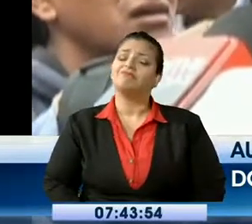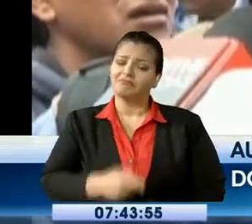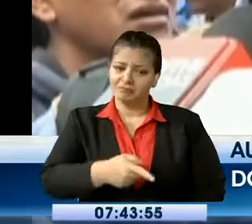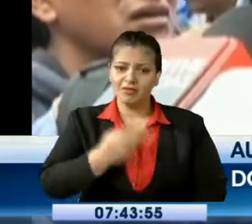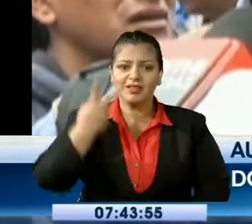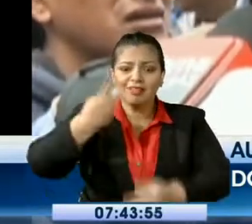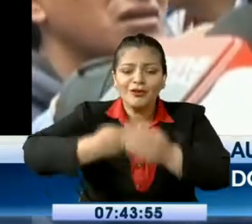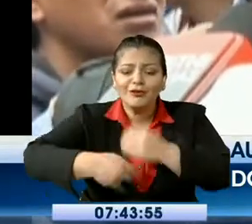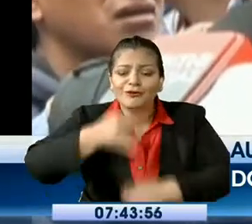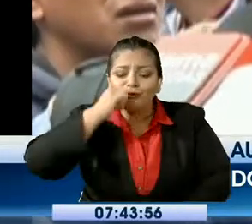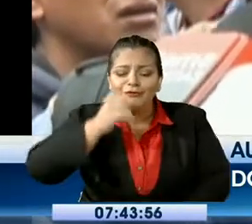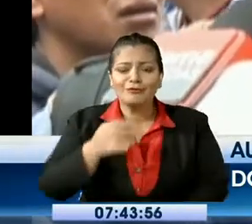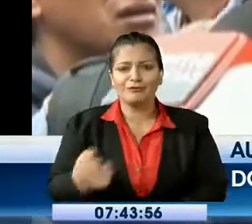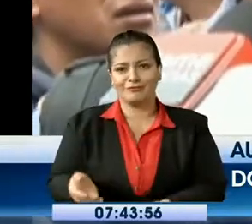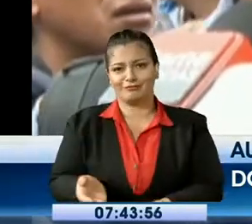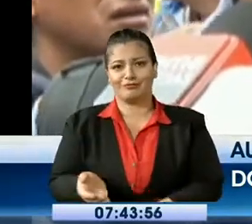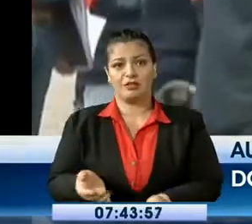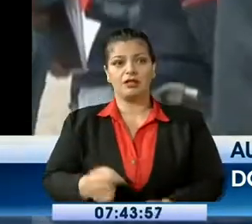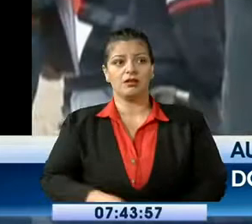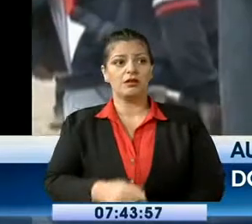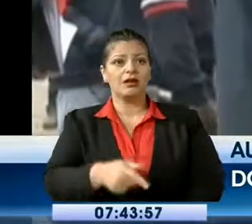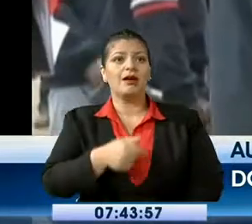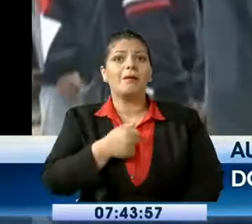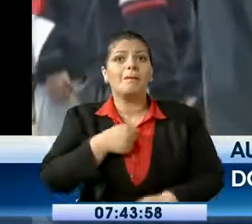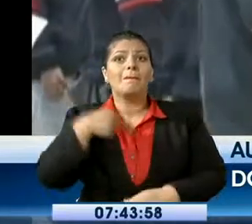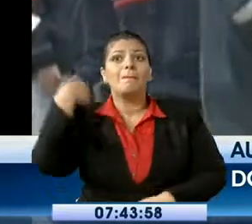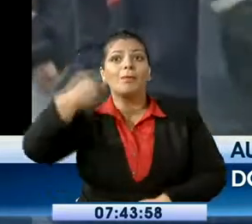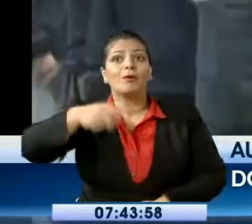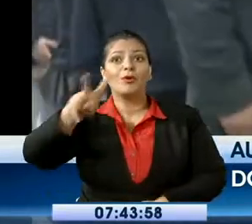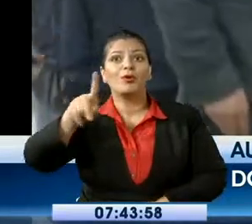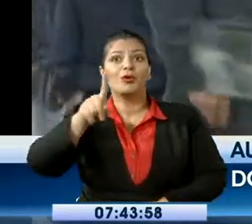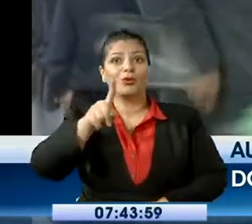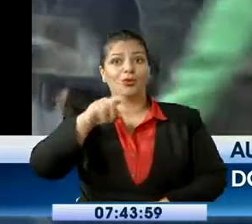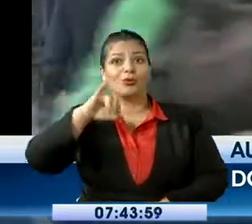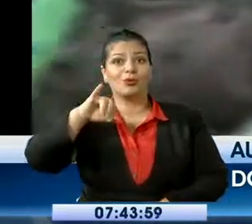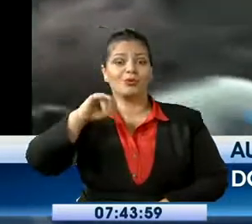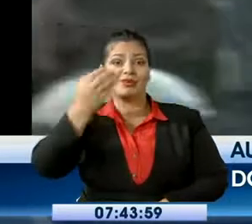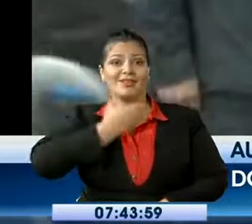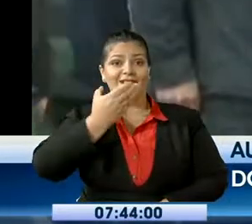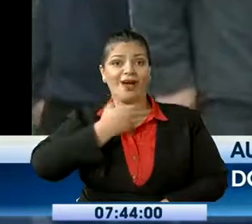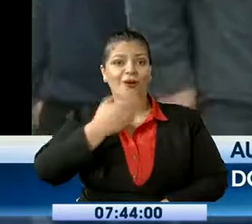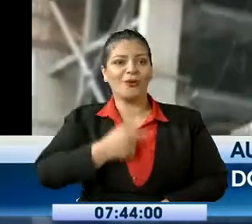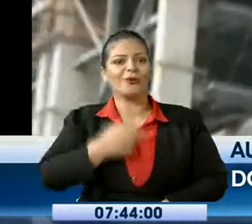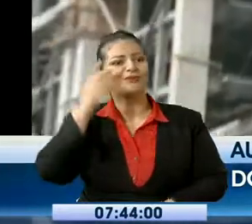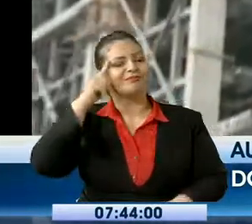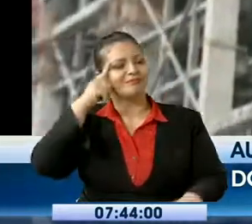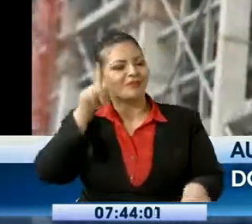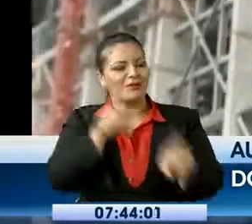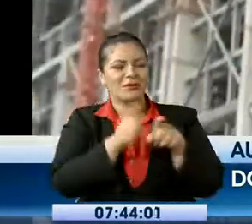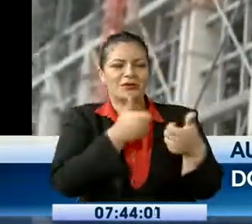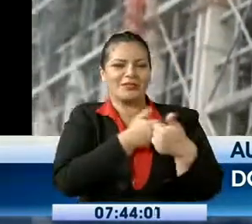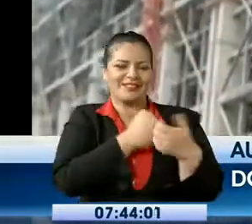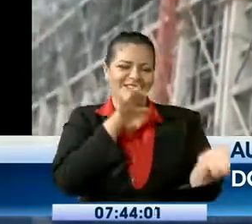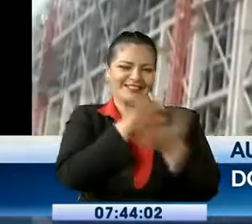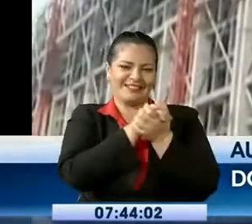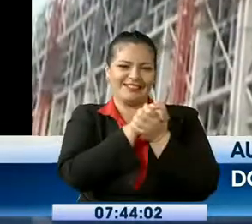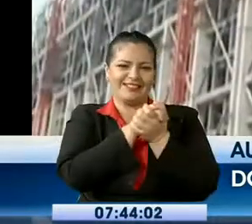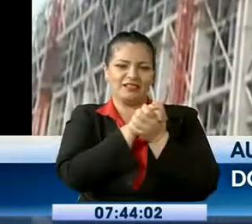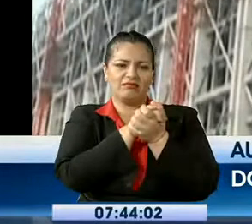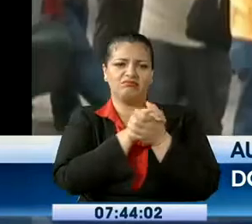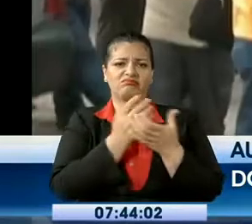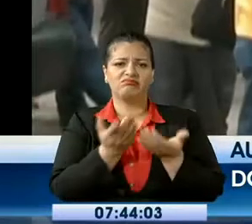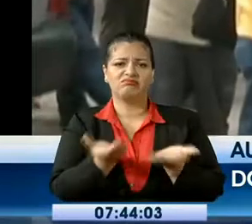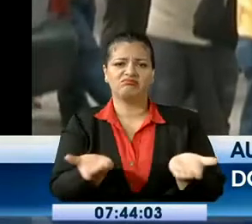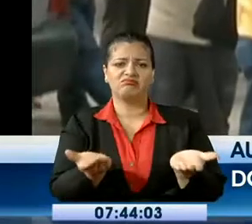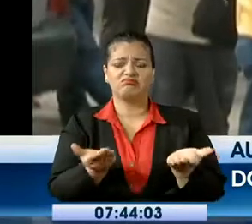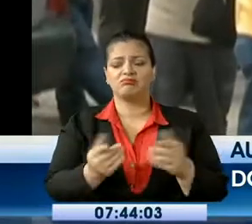de 21 de agosto era de casar. Agentes de la Dirección Nacional de Delitos contra la Vida, DINASED, acudieron al lugar del incidente para